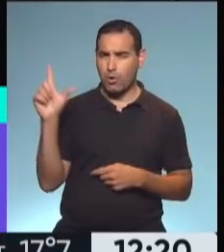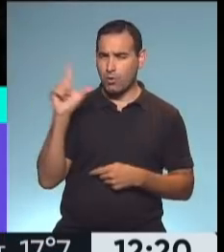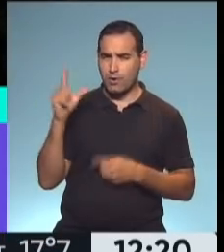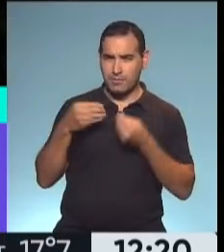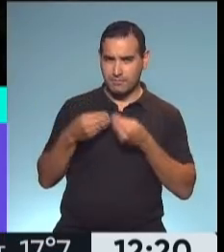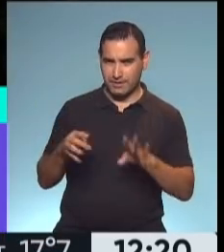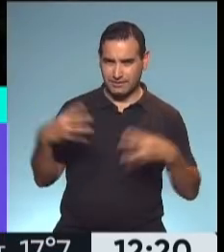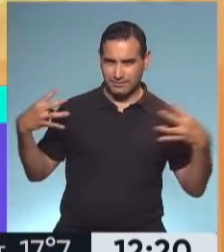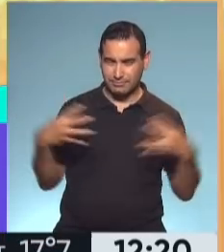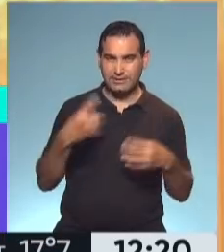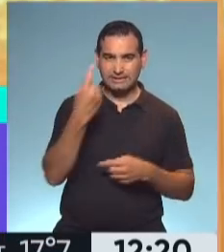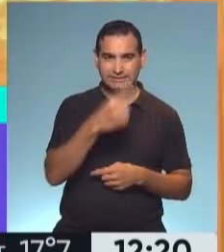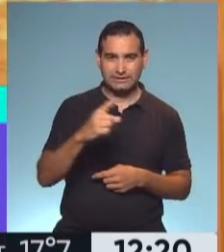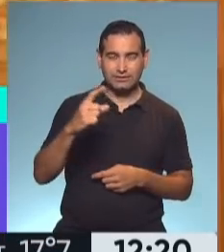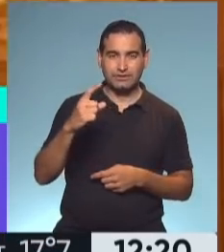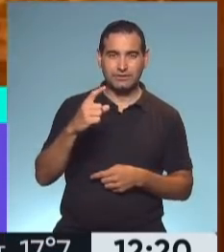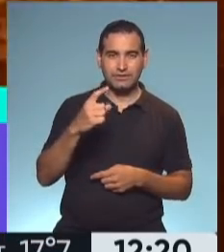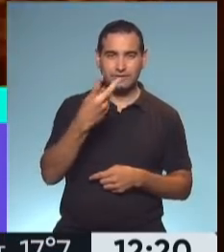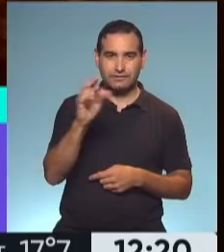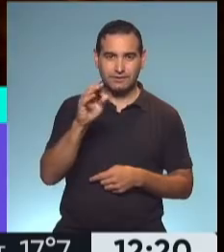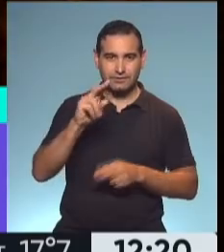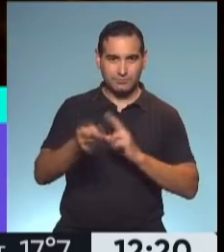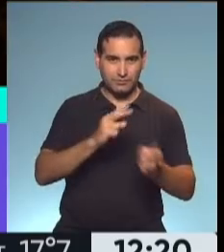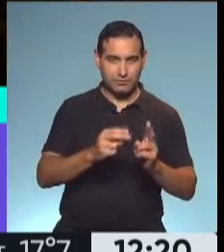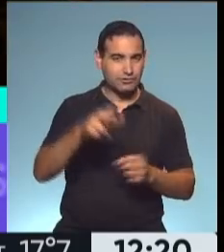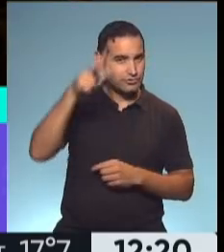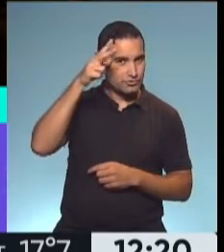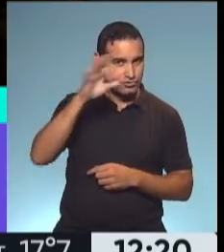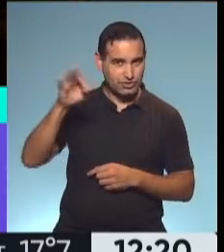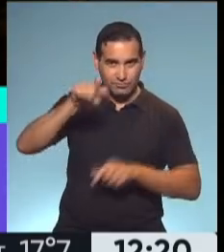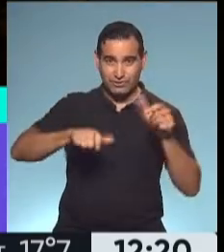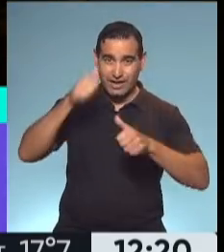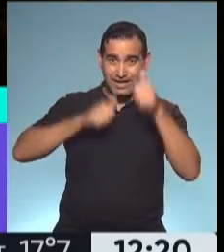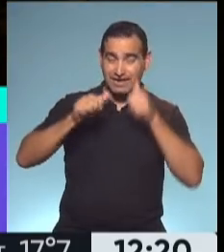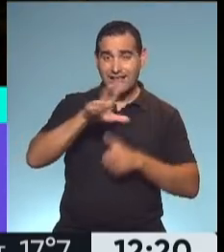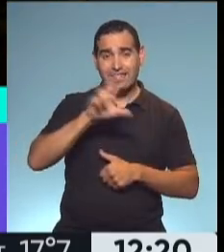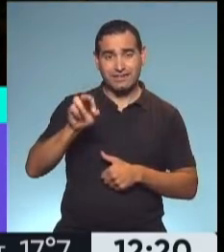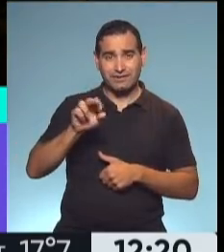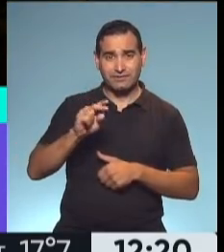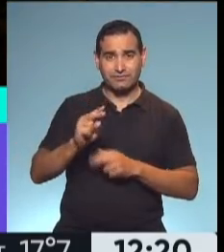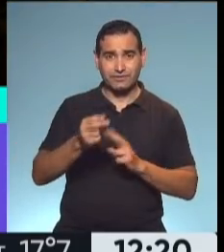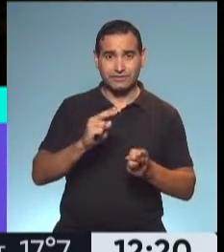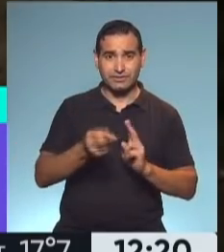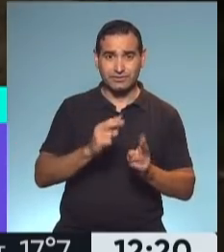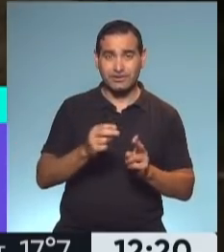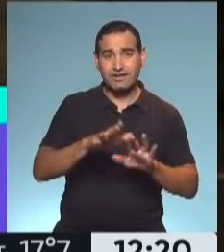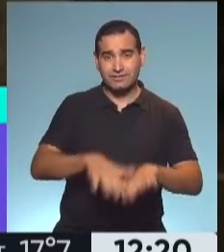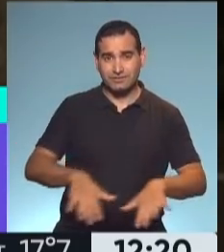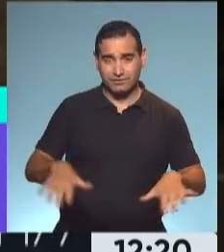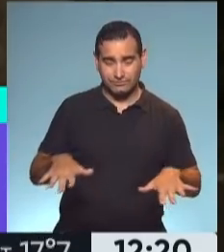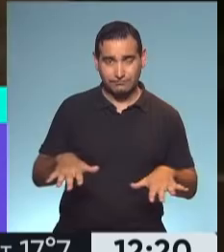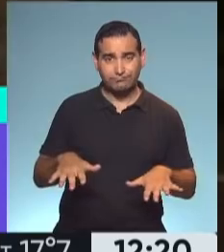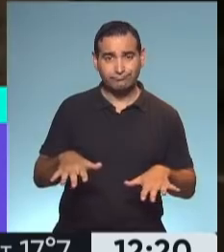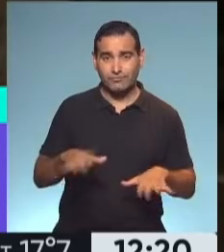rondaba las 120 víctimas fatales y los 800 heridos, cerca de 30 fallecidos, son niños, en su